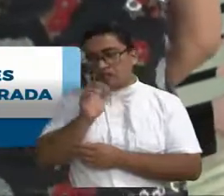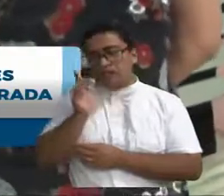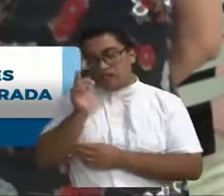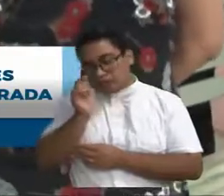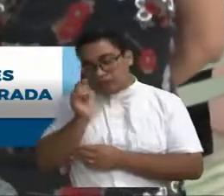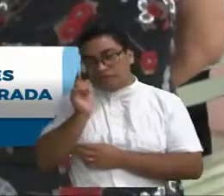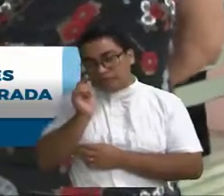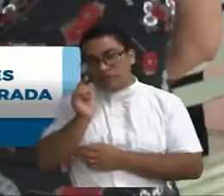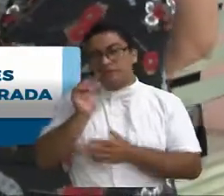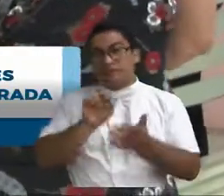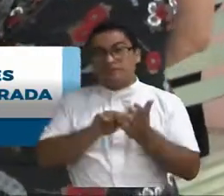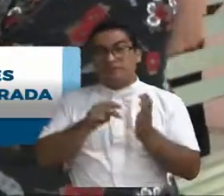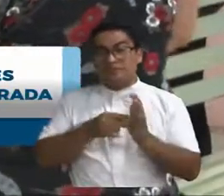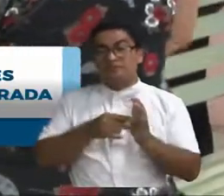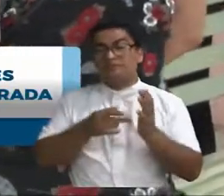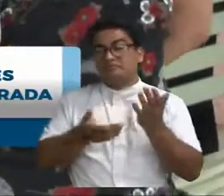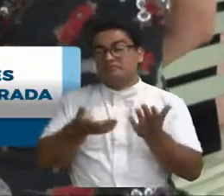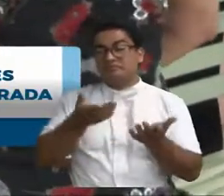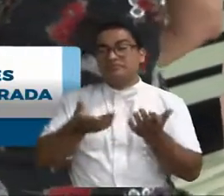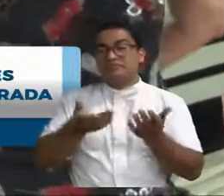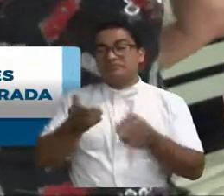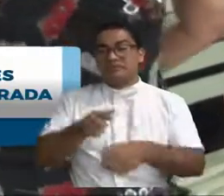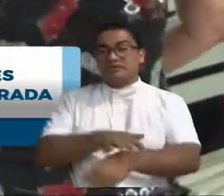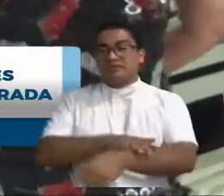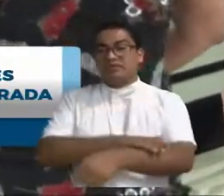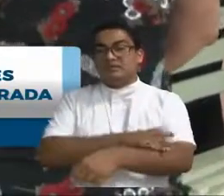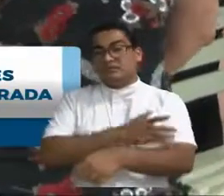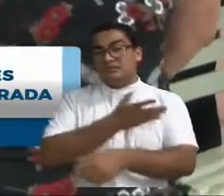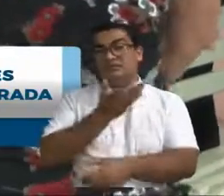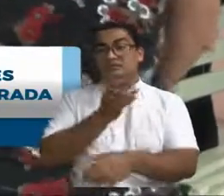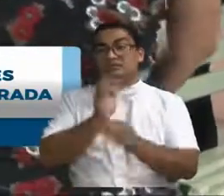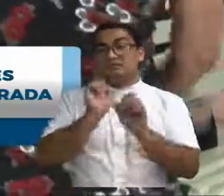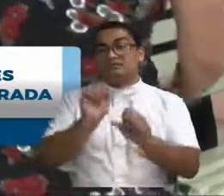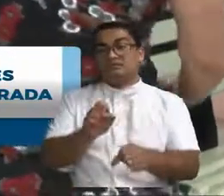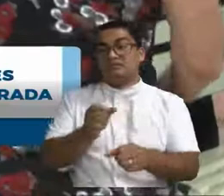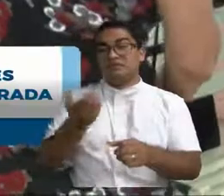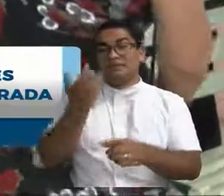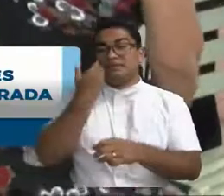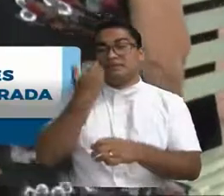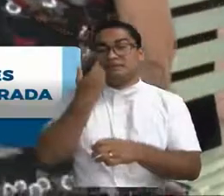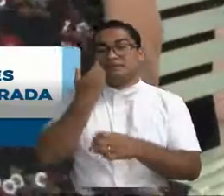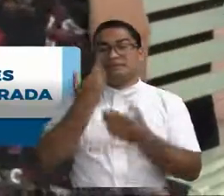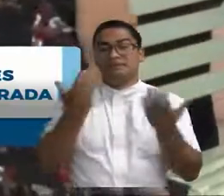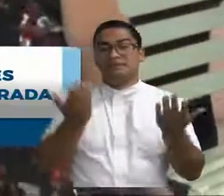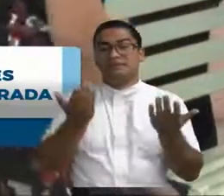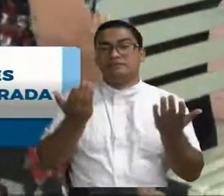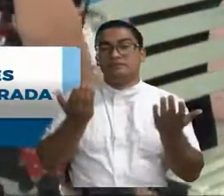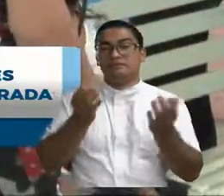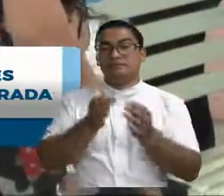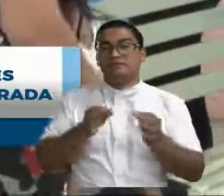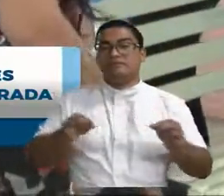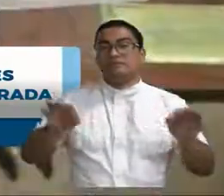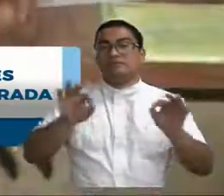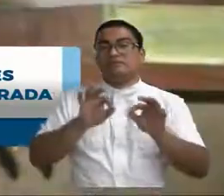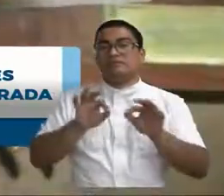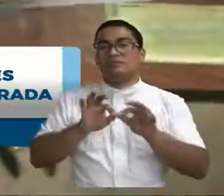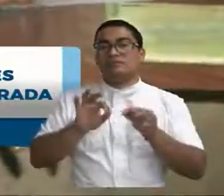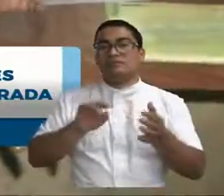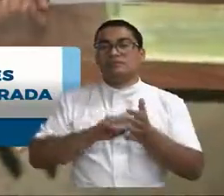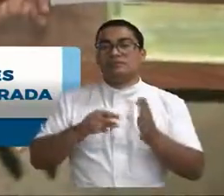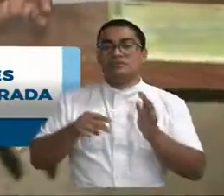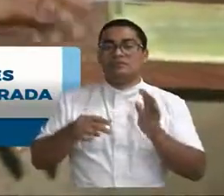pues es el principal, es la principal alerta que nos da a los papás y eso es